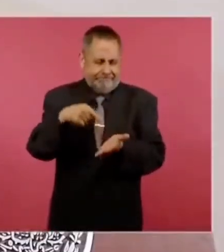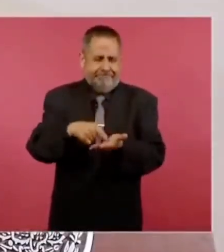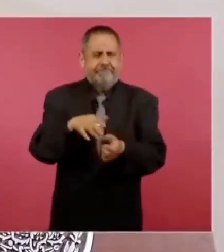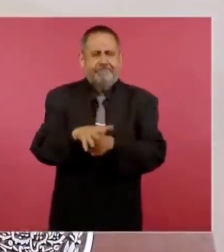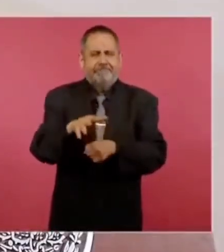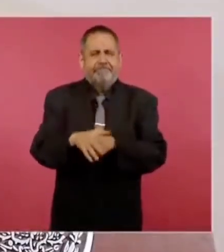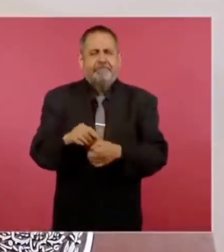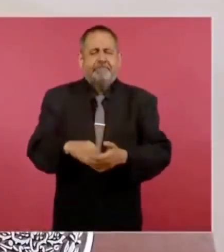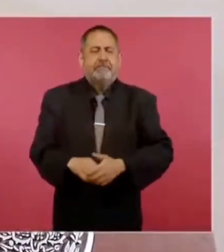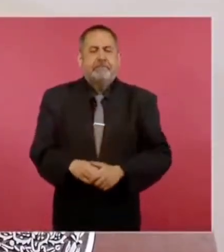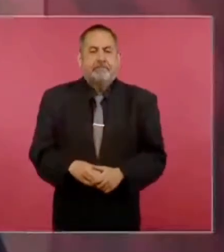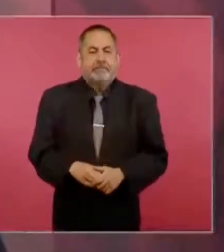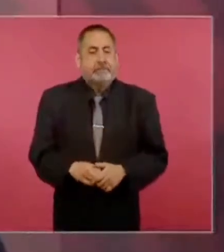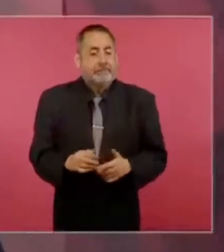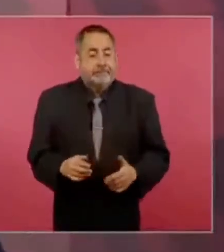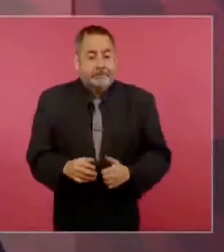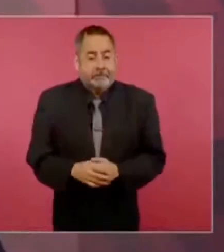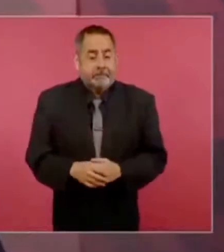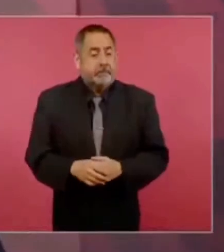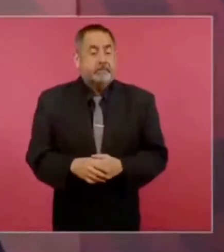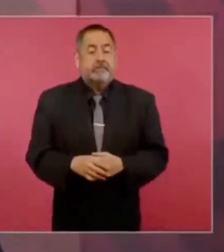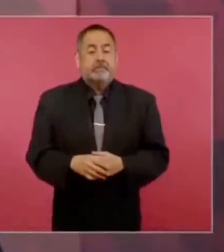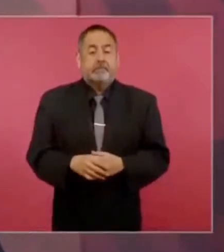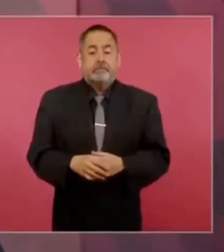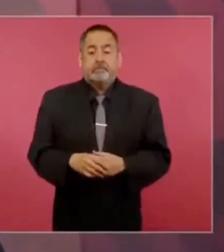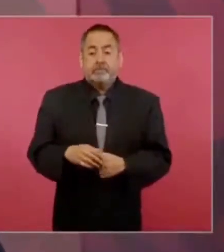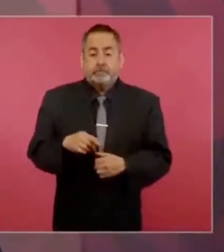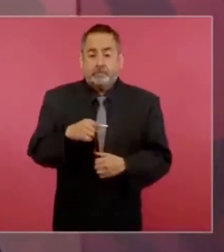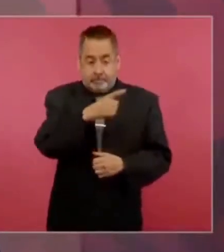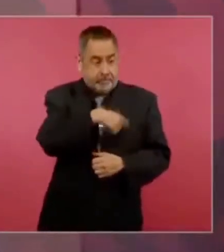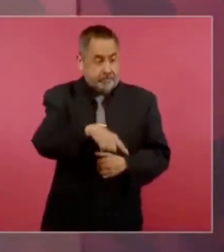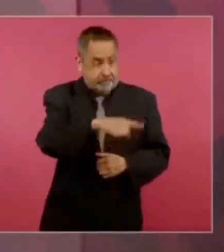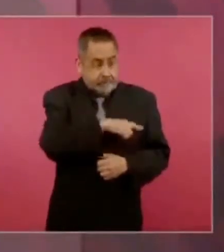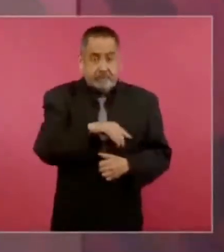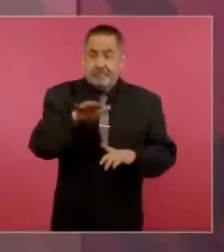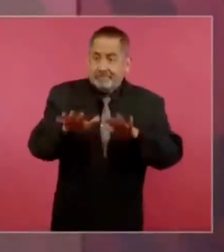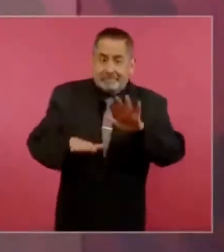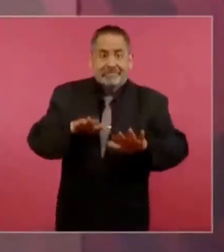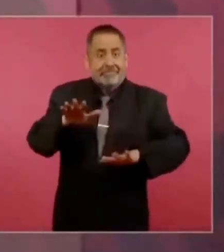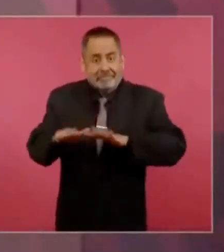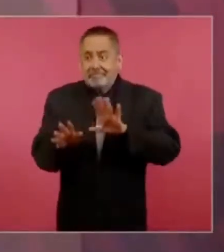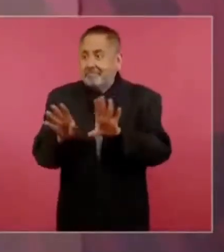comentando. Entonces buscaron y buscaron la forma